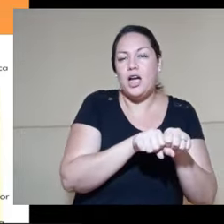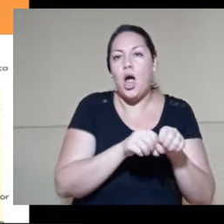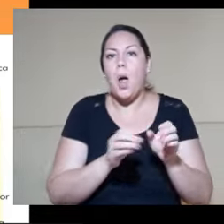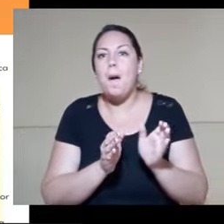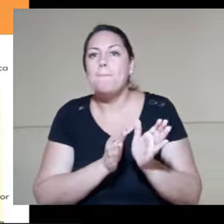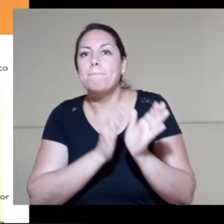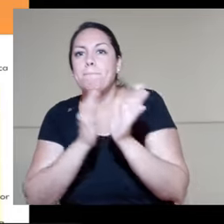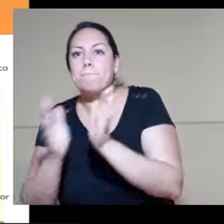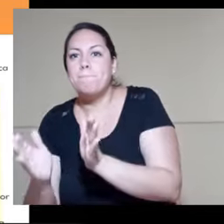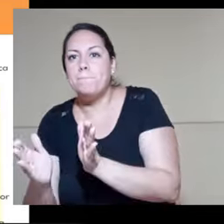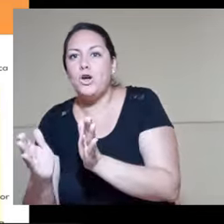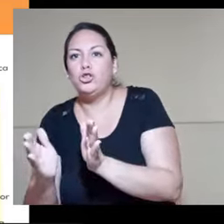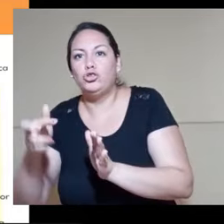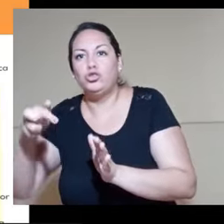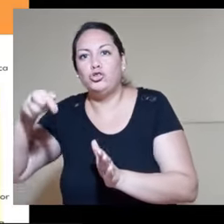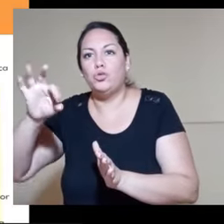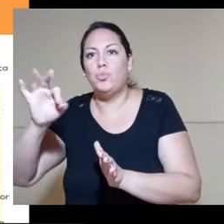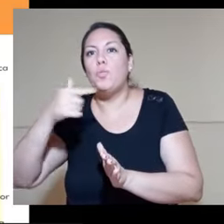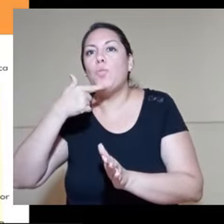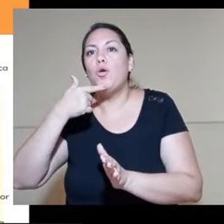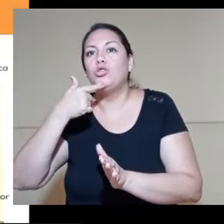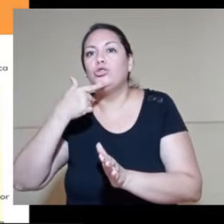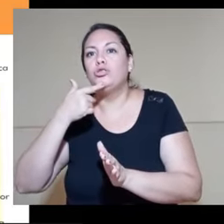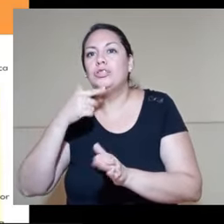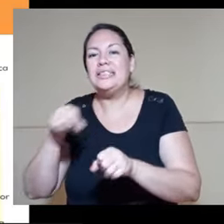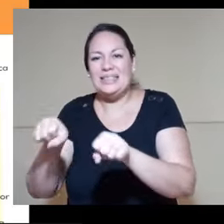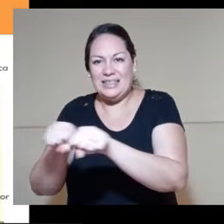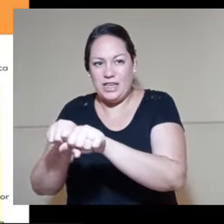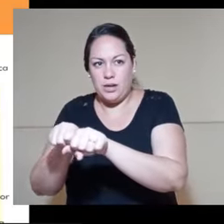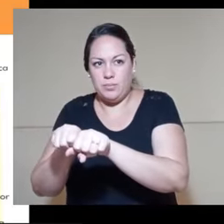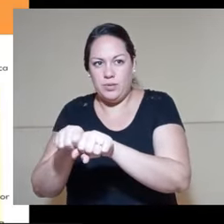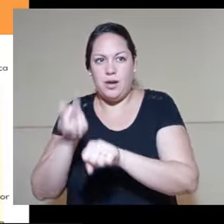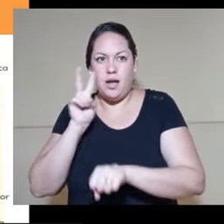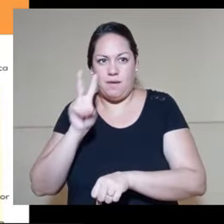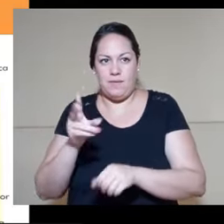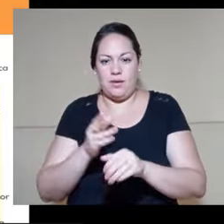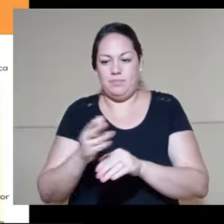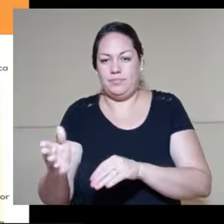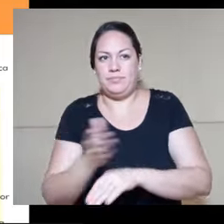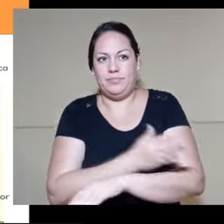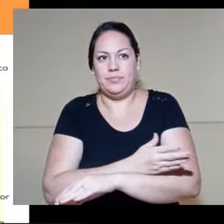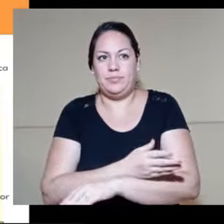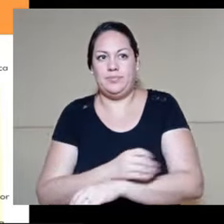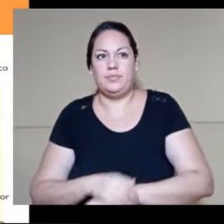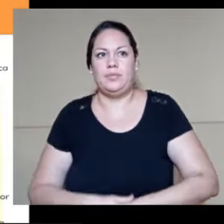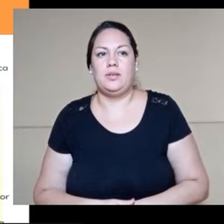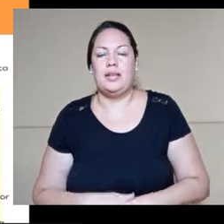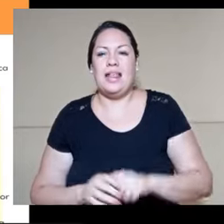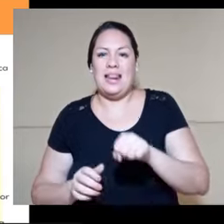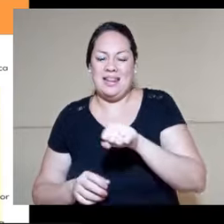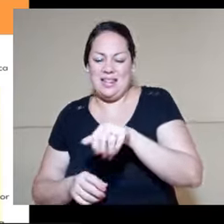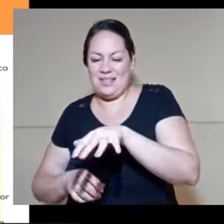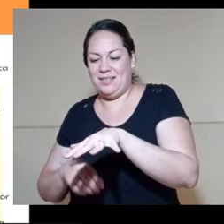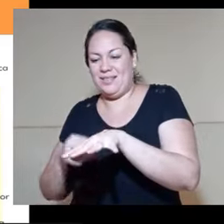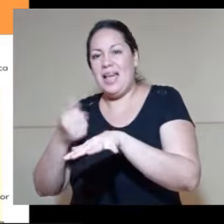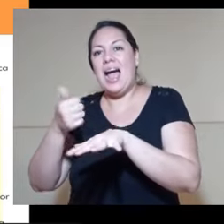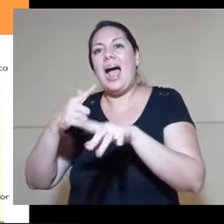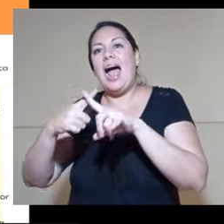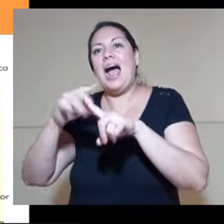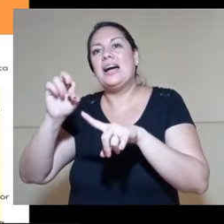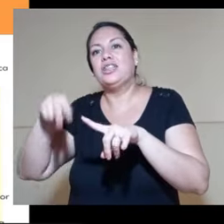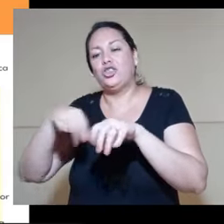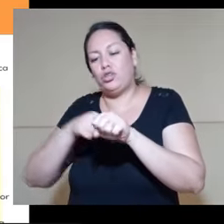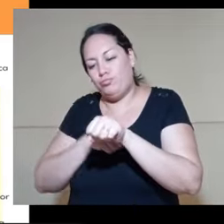es esta, acá tenemos el terminal, el teledendrón, el axón, la parte, ¿no?, de la dilatación